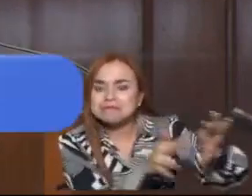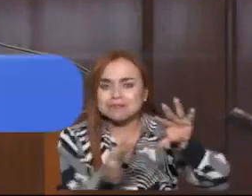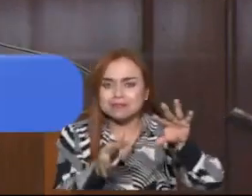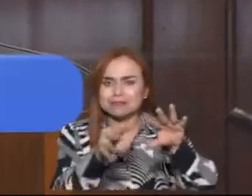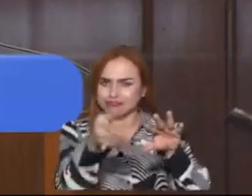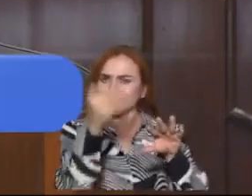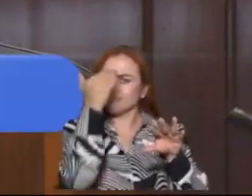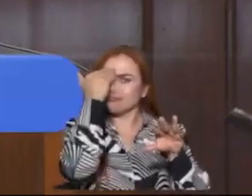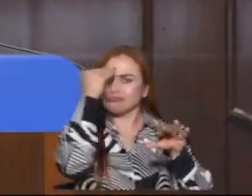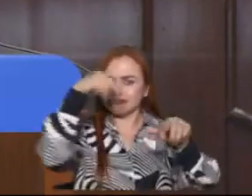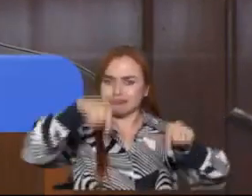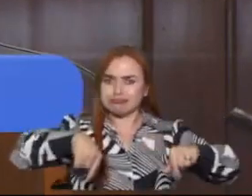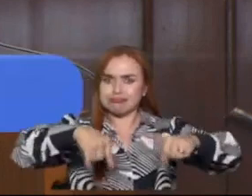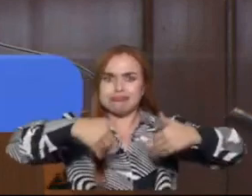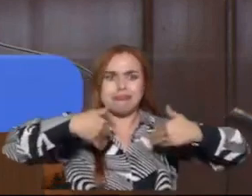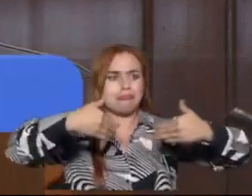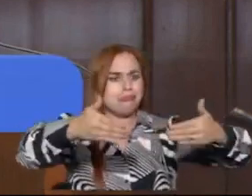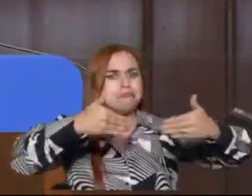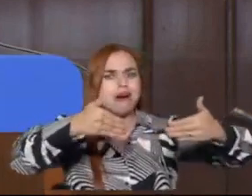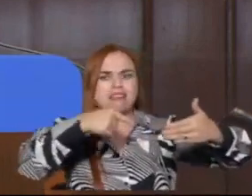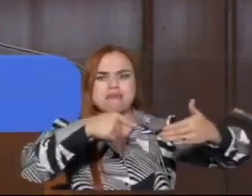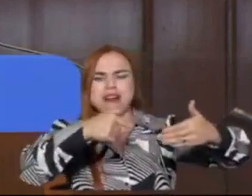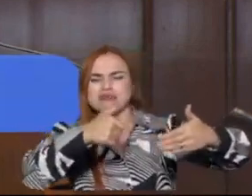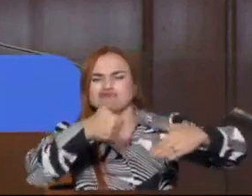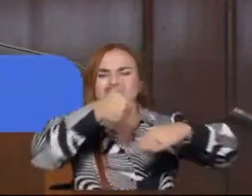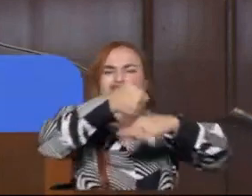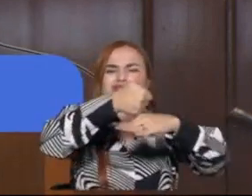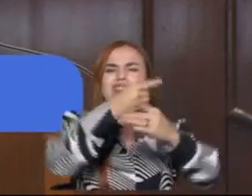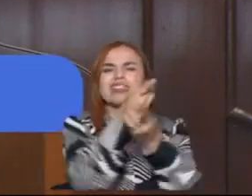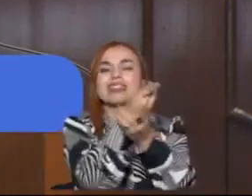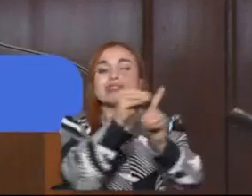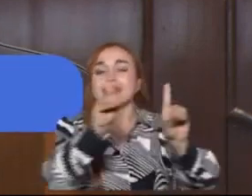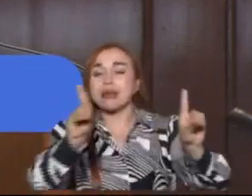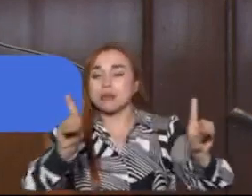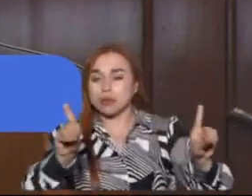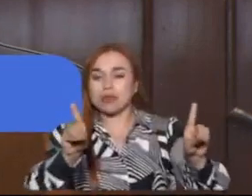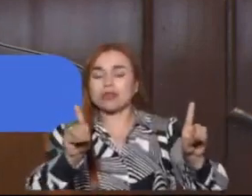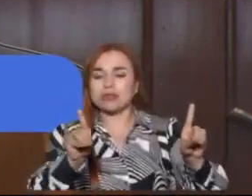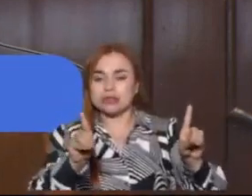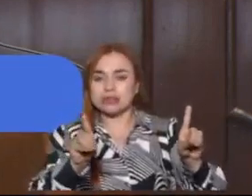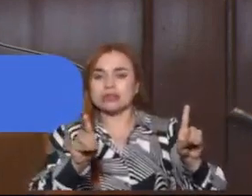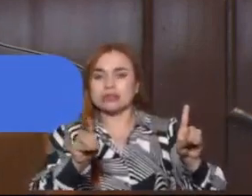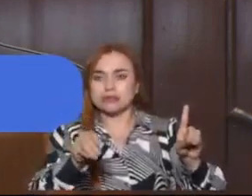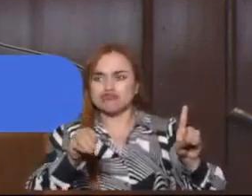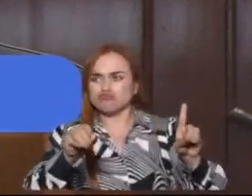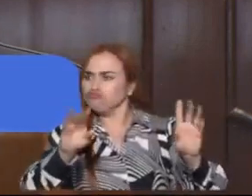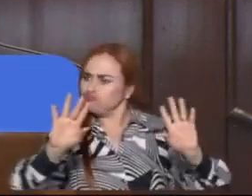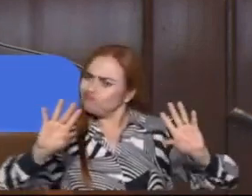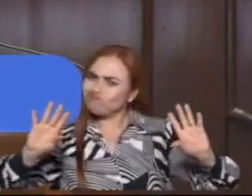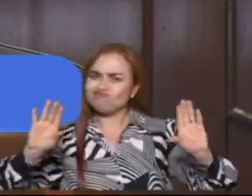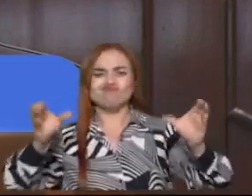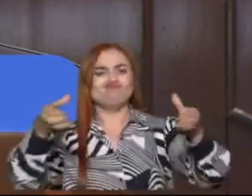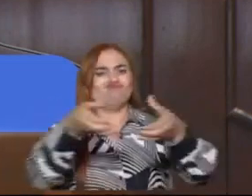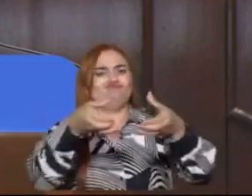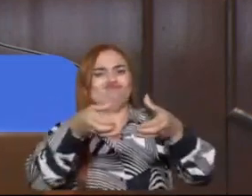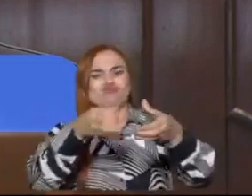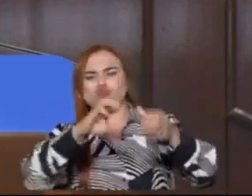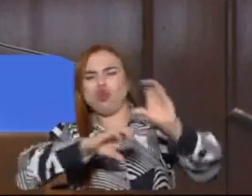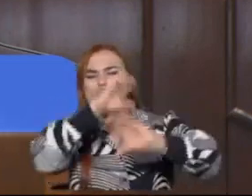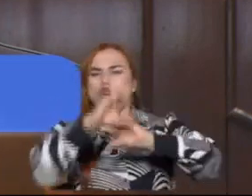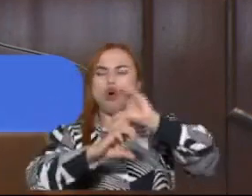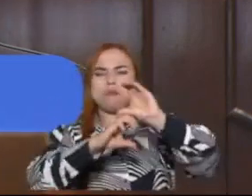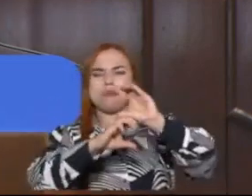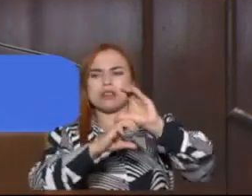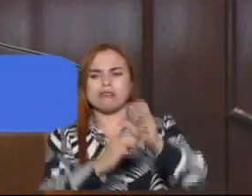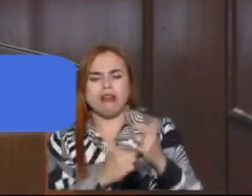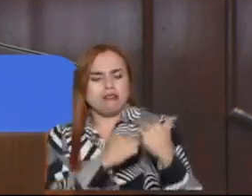la democracia, el Estado de Derecho, el respeto a la